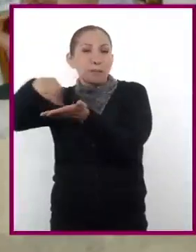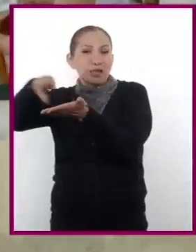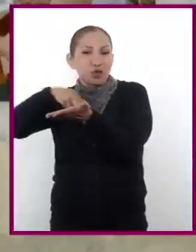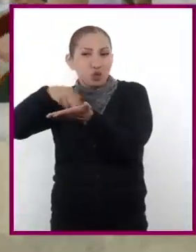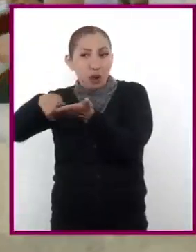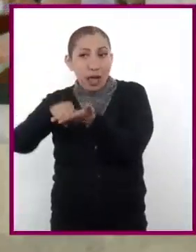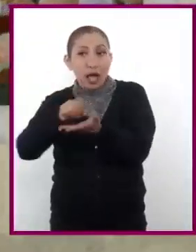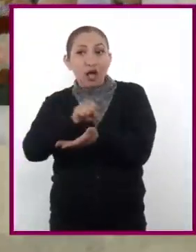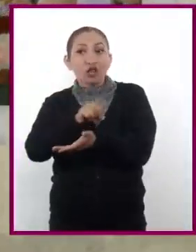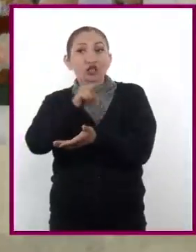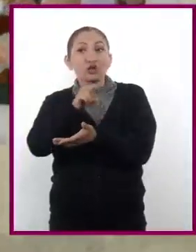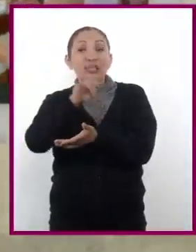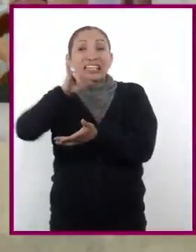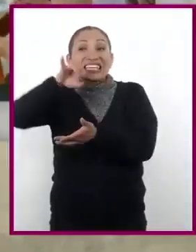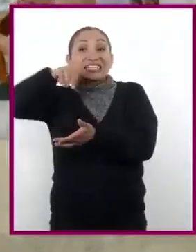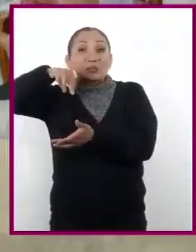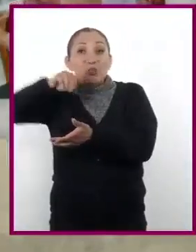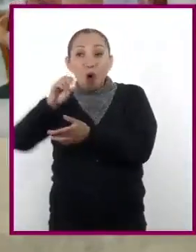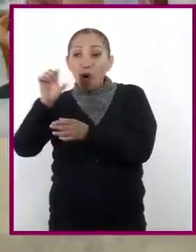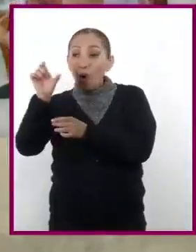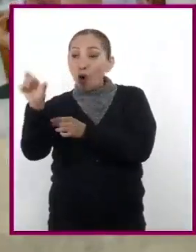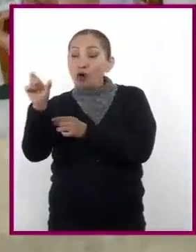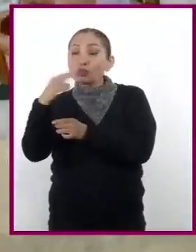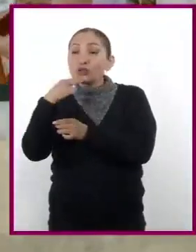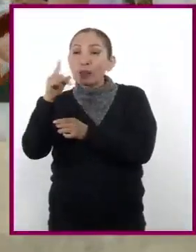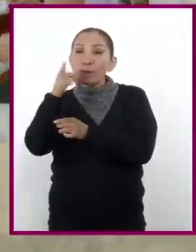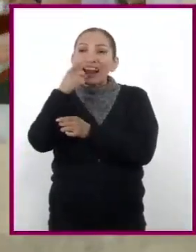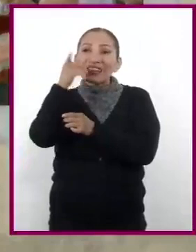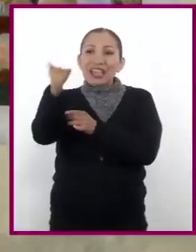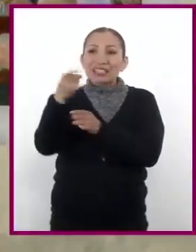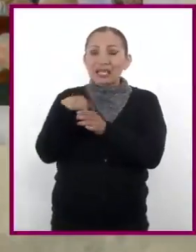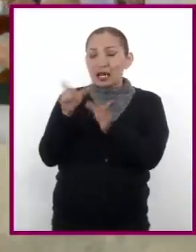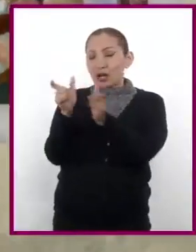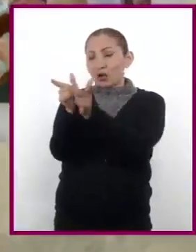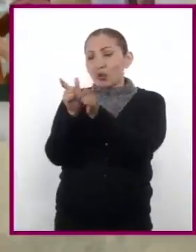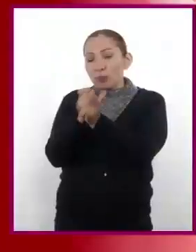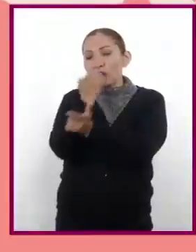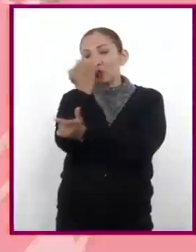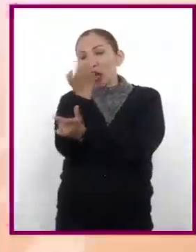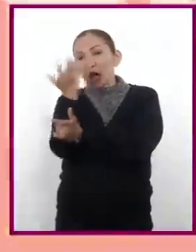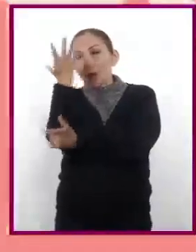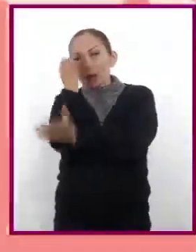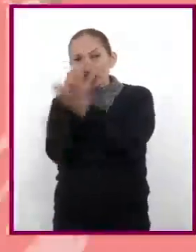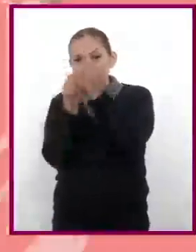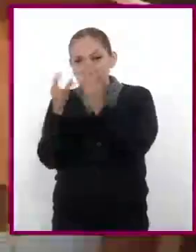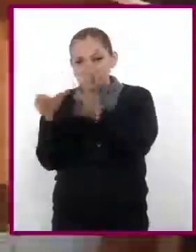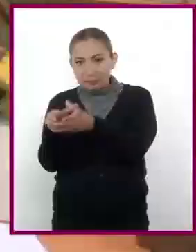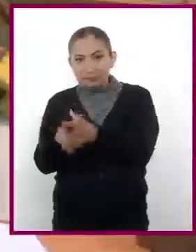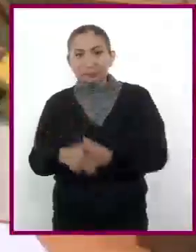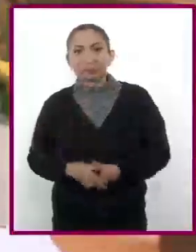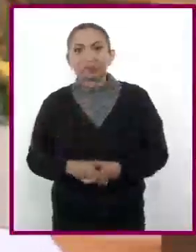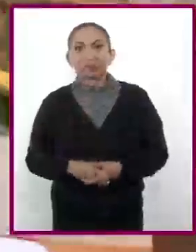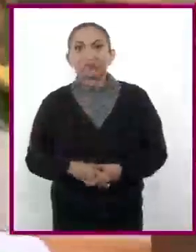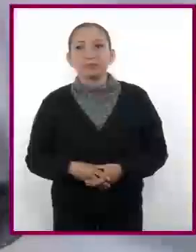El sufijo ismo se usa para designar doctrinas, escuelas o movimientos.